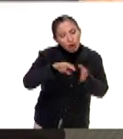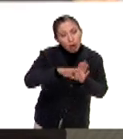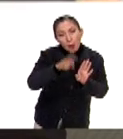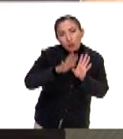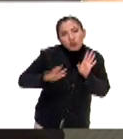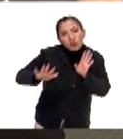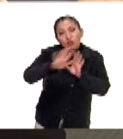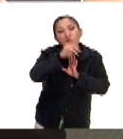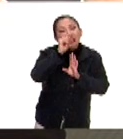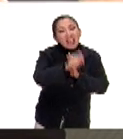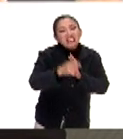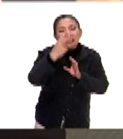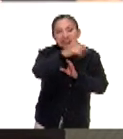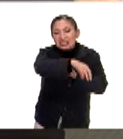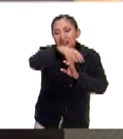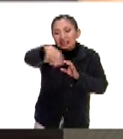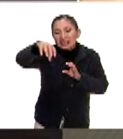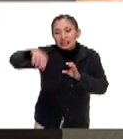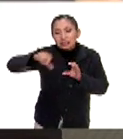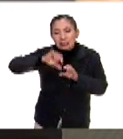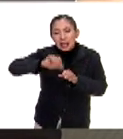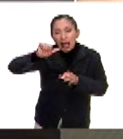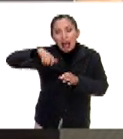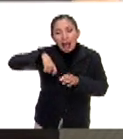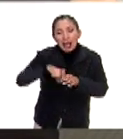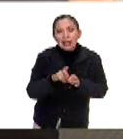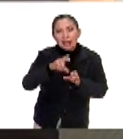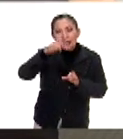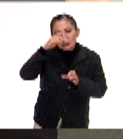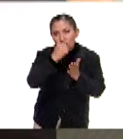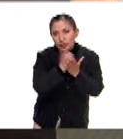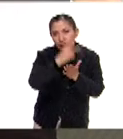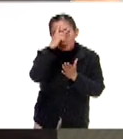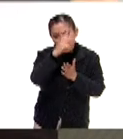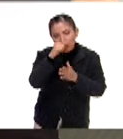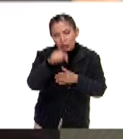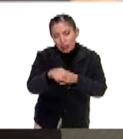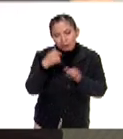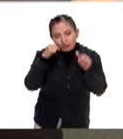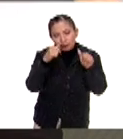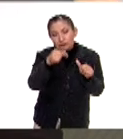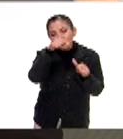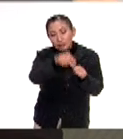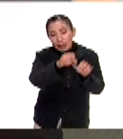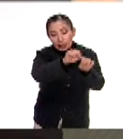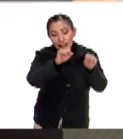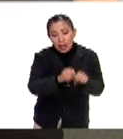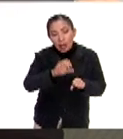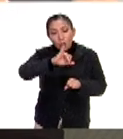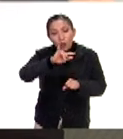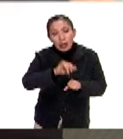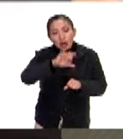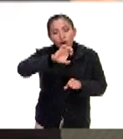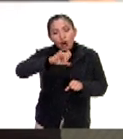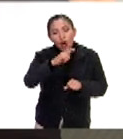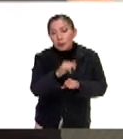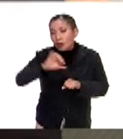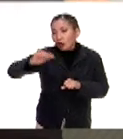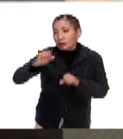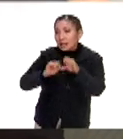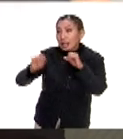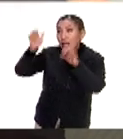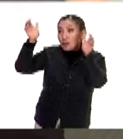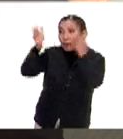al panorama y a los circuitos de lo arquitectónico en la Ciudad de México, y por eso va a estar dedicada a una sala Juan O'Gorman y la sala de